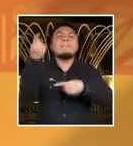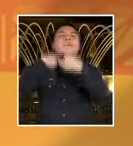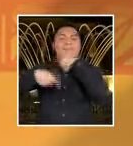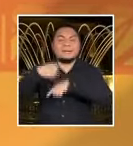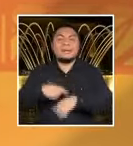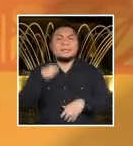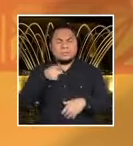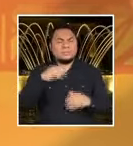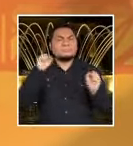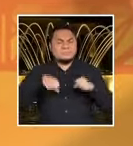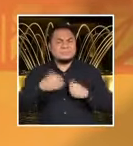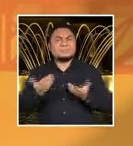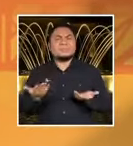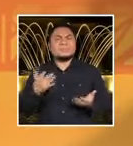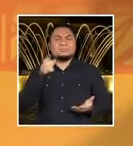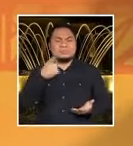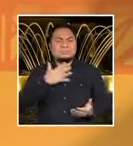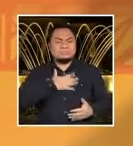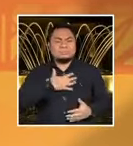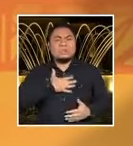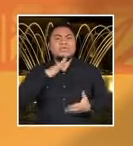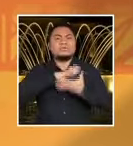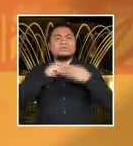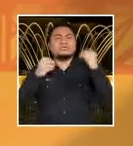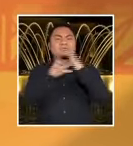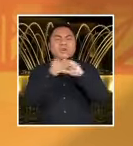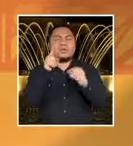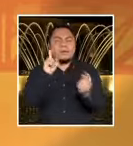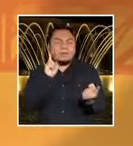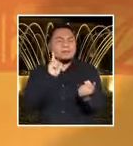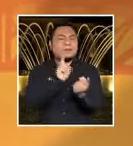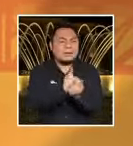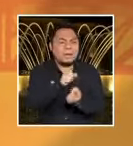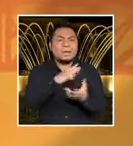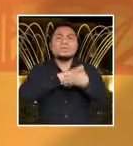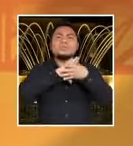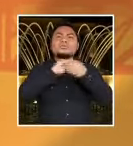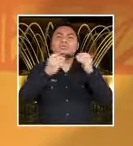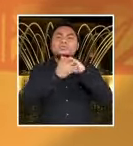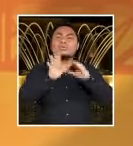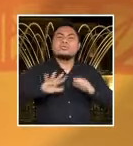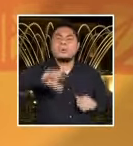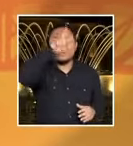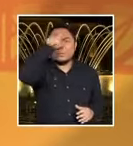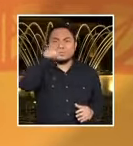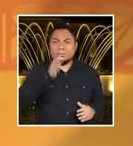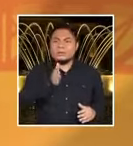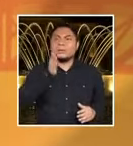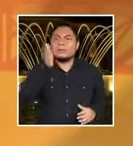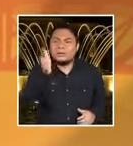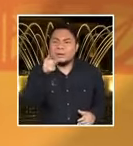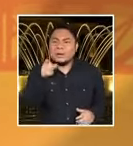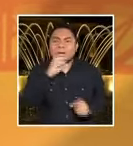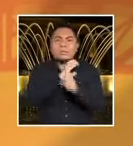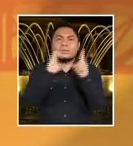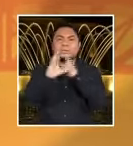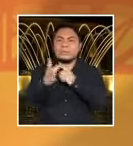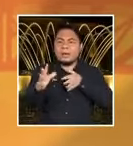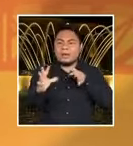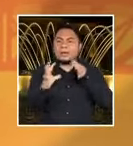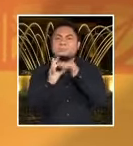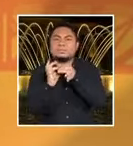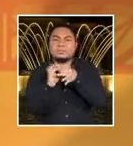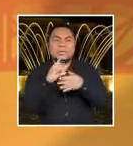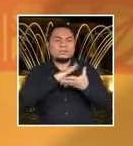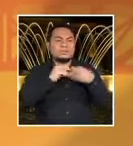reencontrémonos con nuestra historia, reencontrémonos con nuestra cultura,